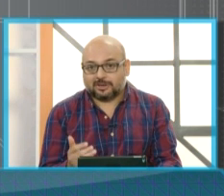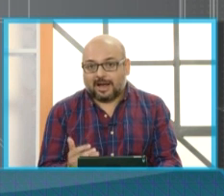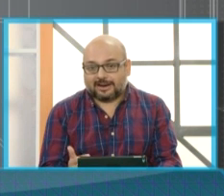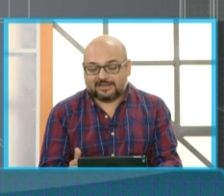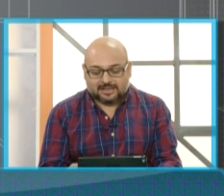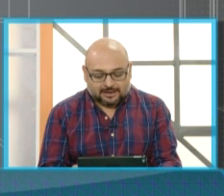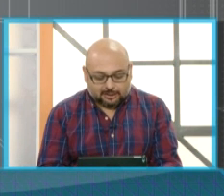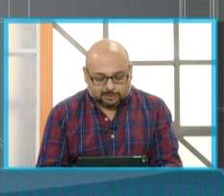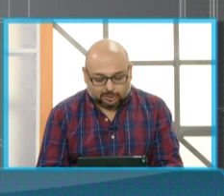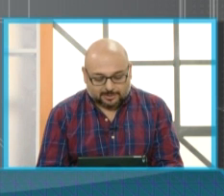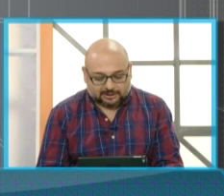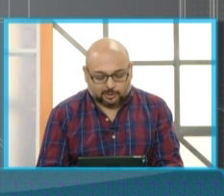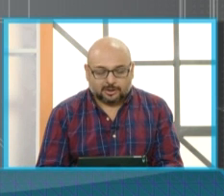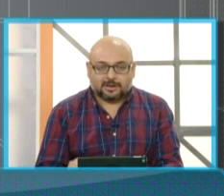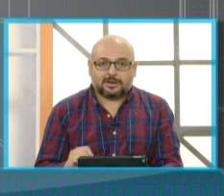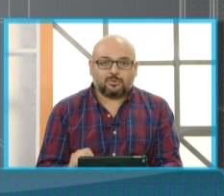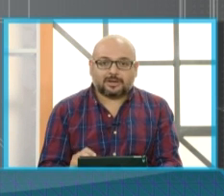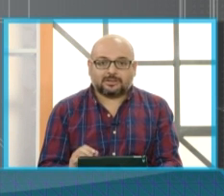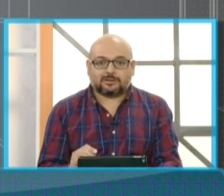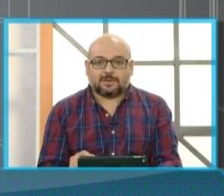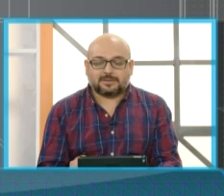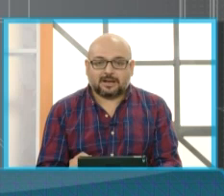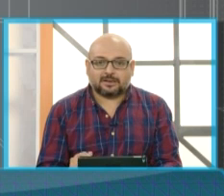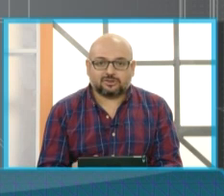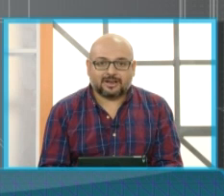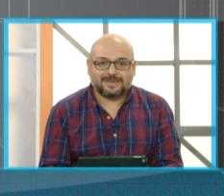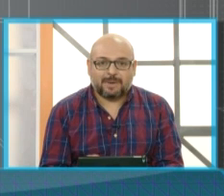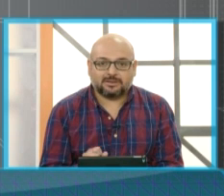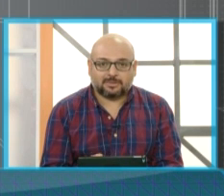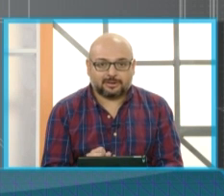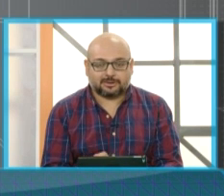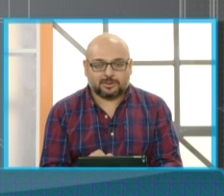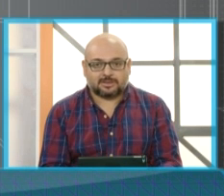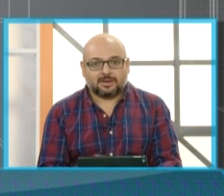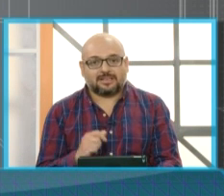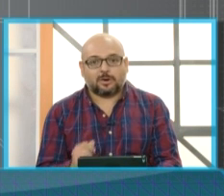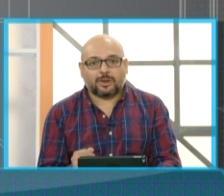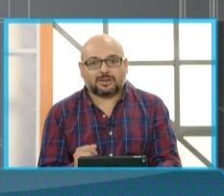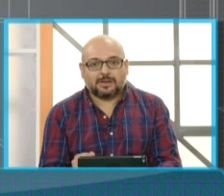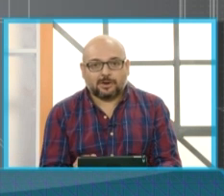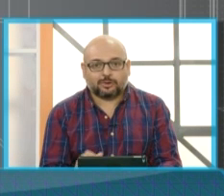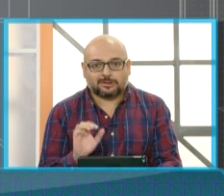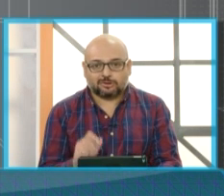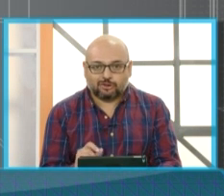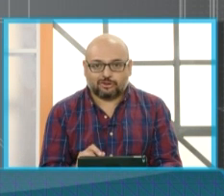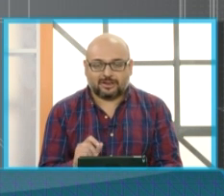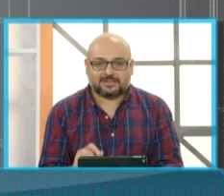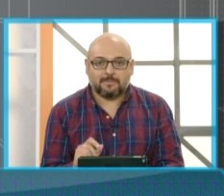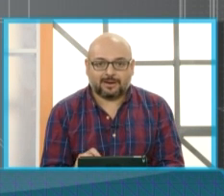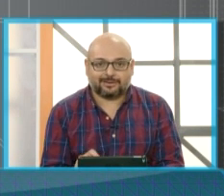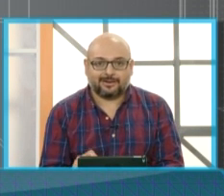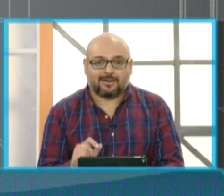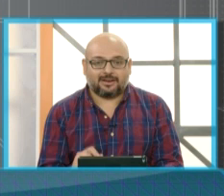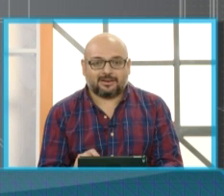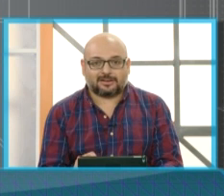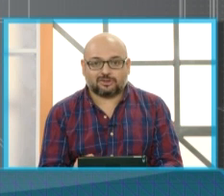vemos, agradecía, y esto es lo llamativo. En un ratito nada más alcanzó casi 20.000 retweets y 50.000 me gustas solo esa